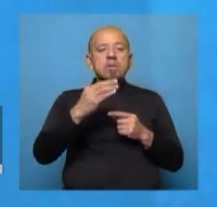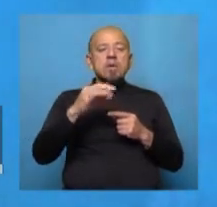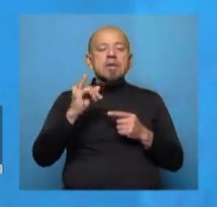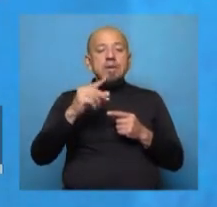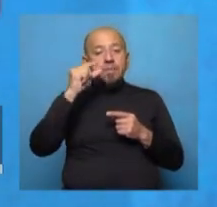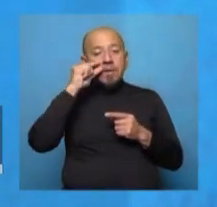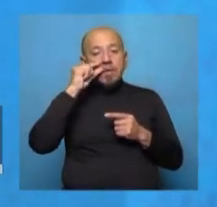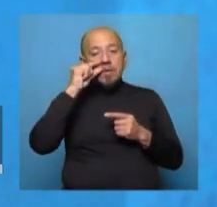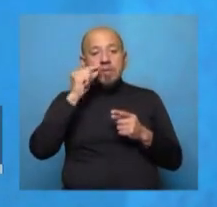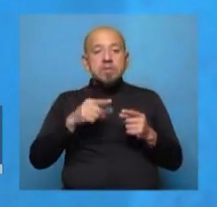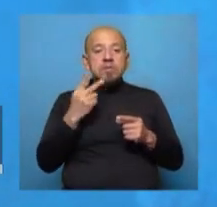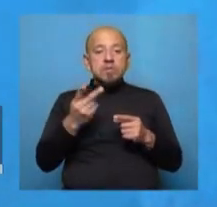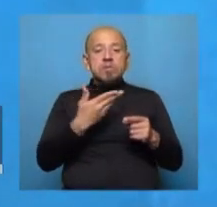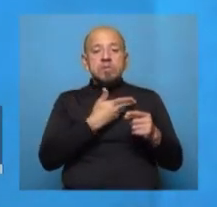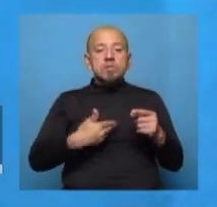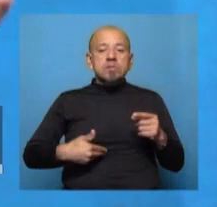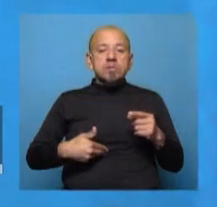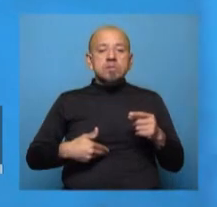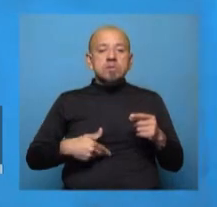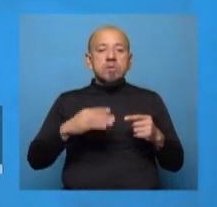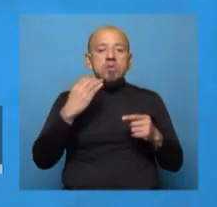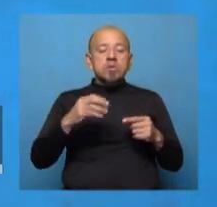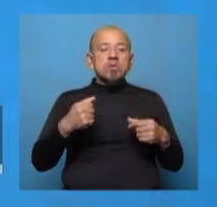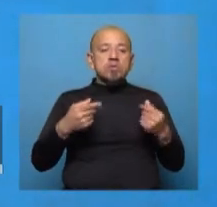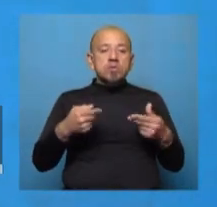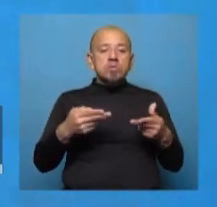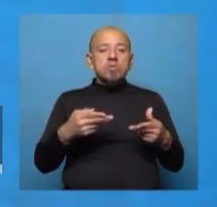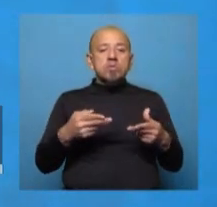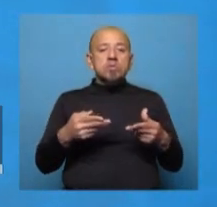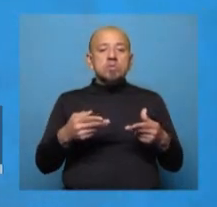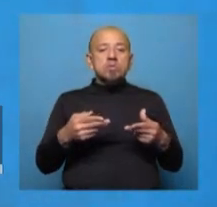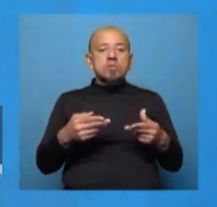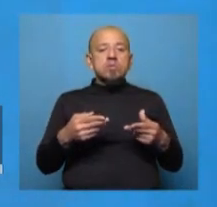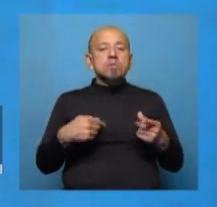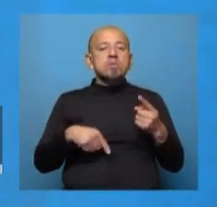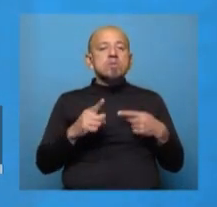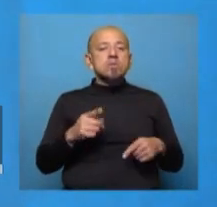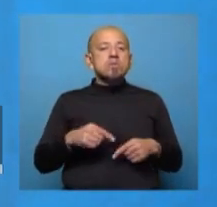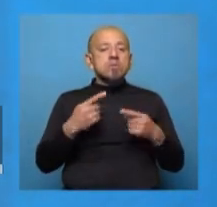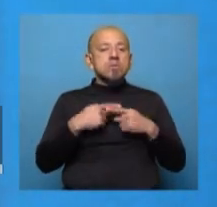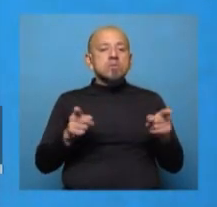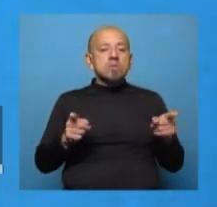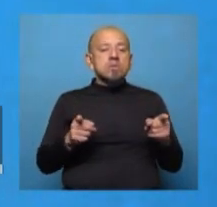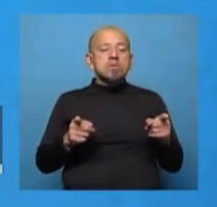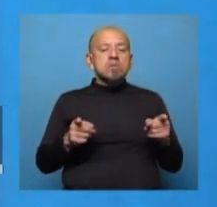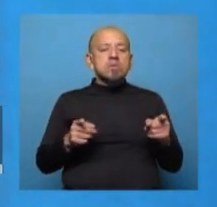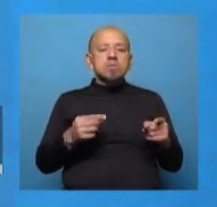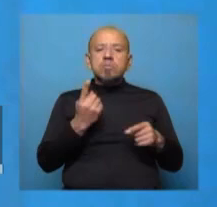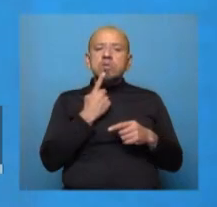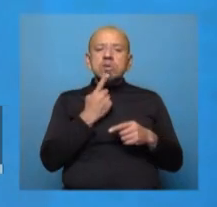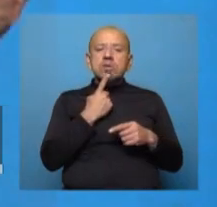macri dos presidentes de Clubes de fútbol en sus países con diferencias políticas